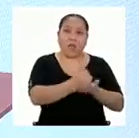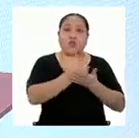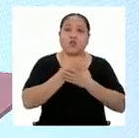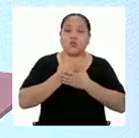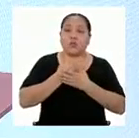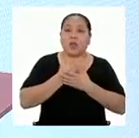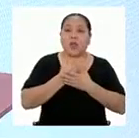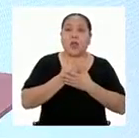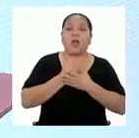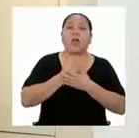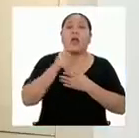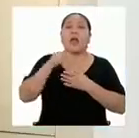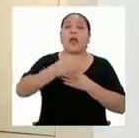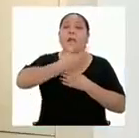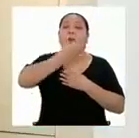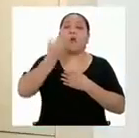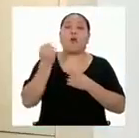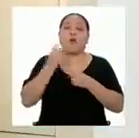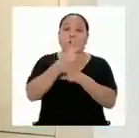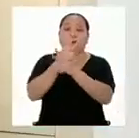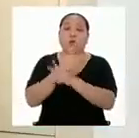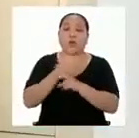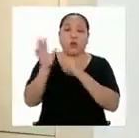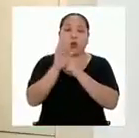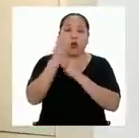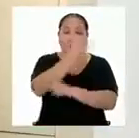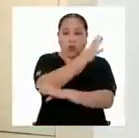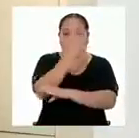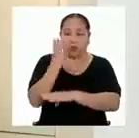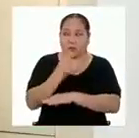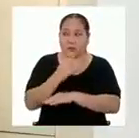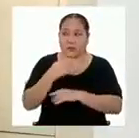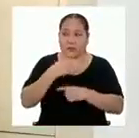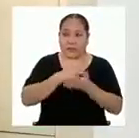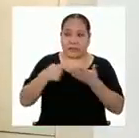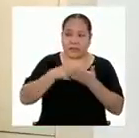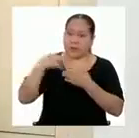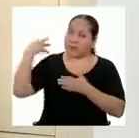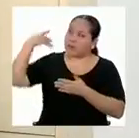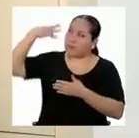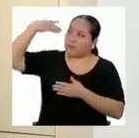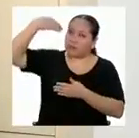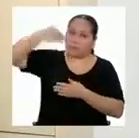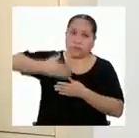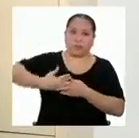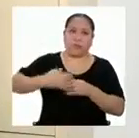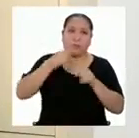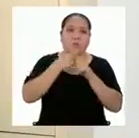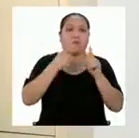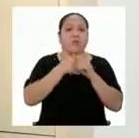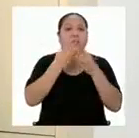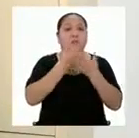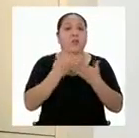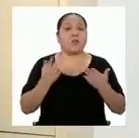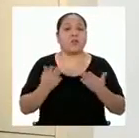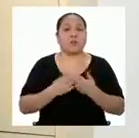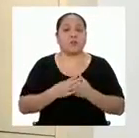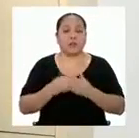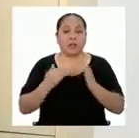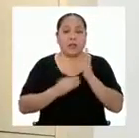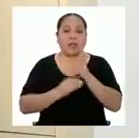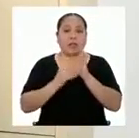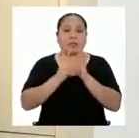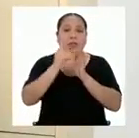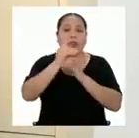sobre el cuidado de los bosques? A lo largo de estas semanas hemos trabajado diversos productos con el propósito de desarrollar nuestras